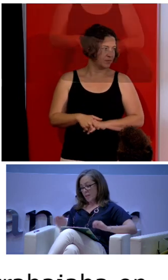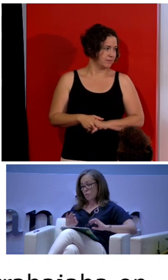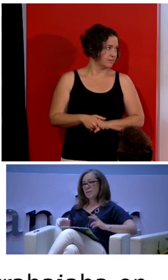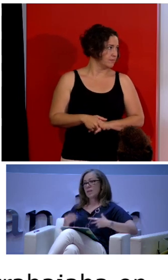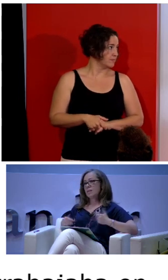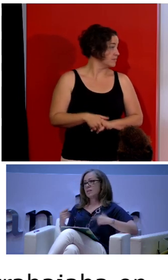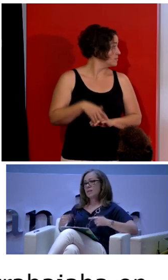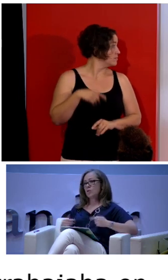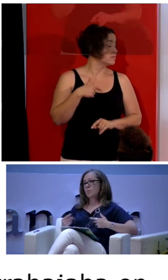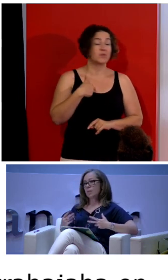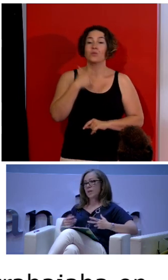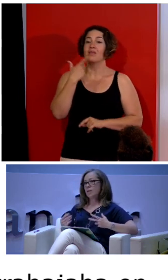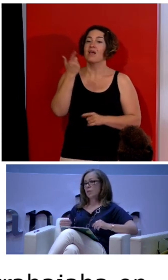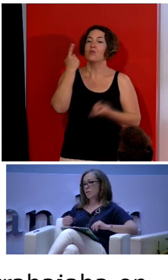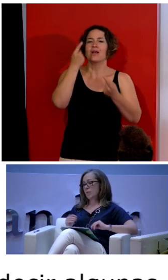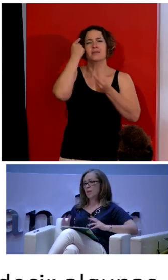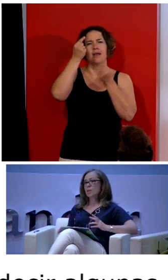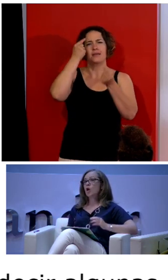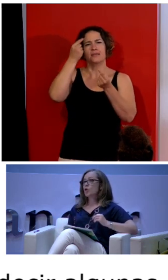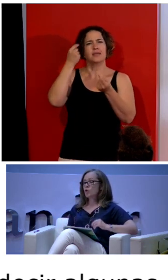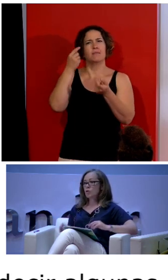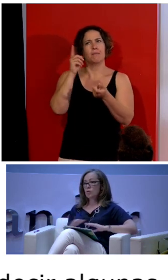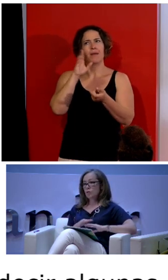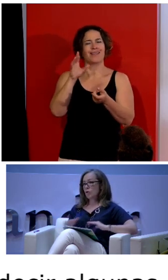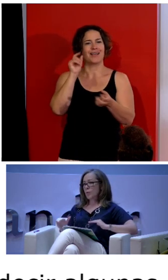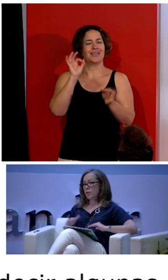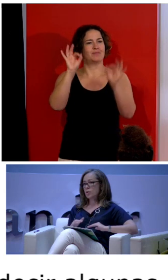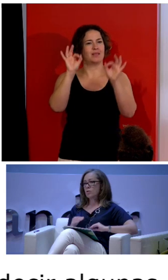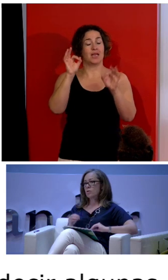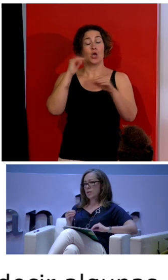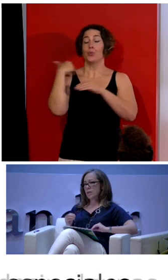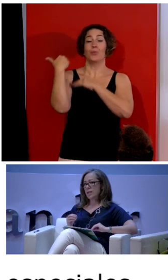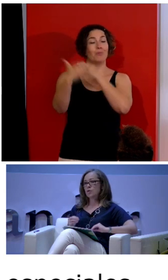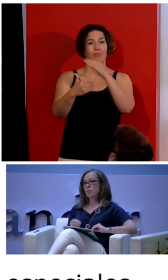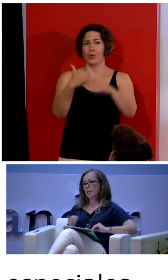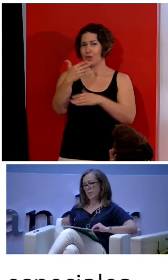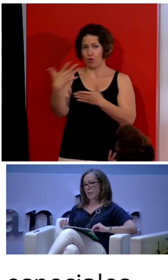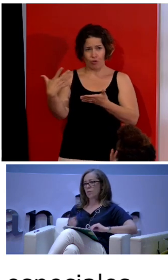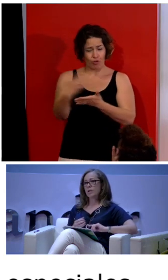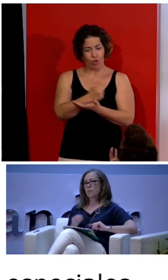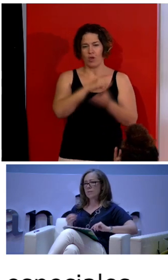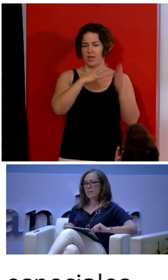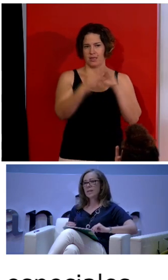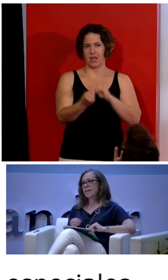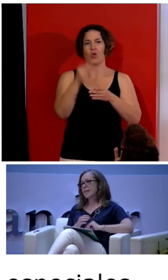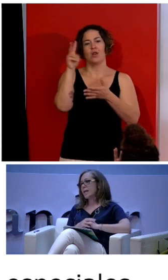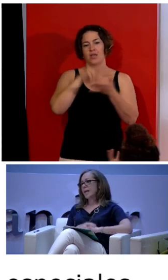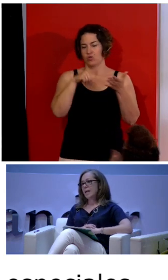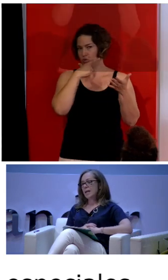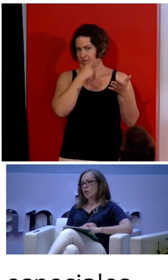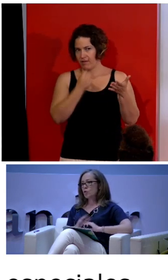Voy a decir algunas características que nos han parecido especiales. Todo el proceso estuvo adaptado, lectura